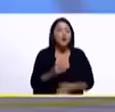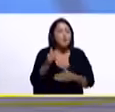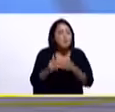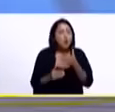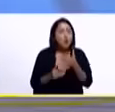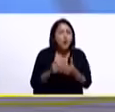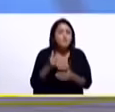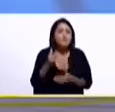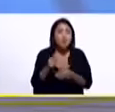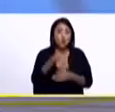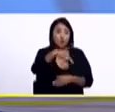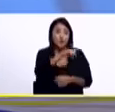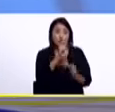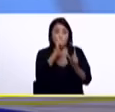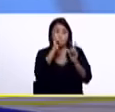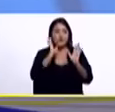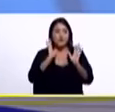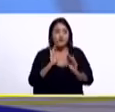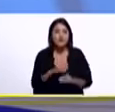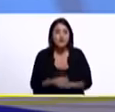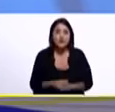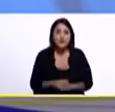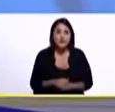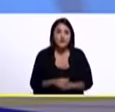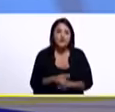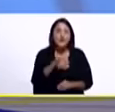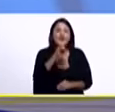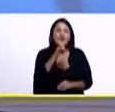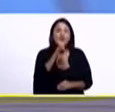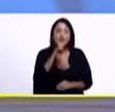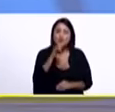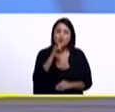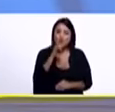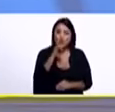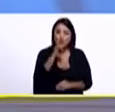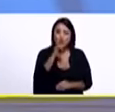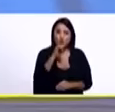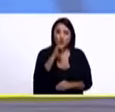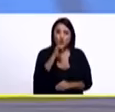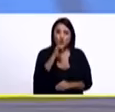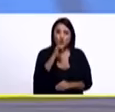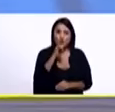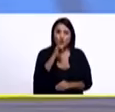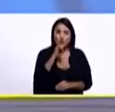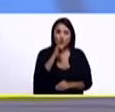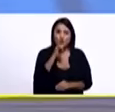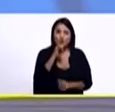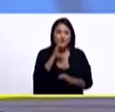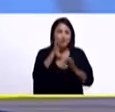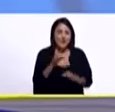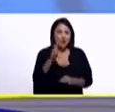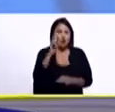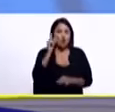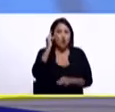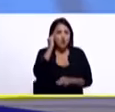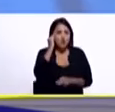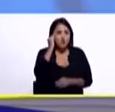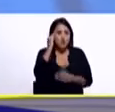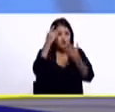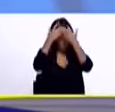Fueron sorprendidos ustedes seguramente con las noticias. Y duraron sus 48 horas procesando la